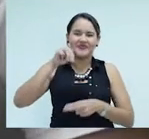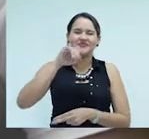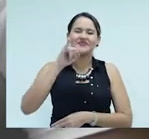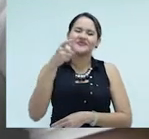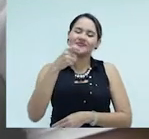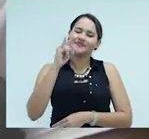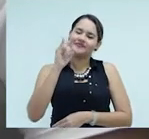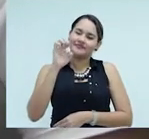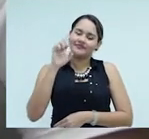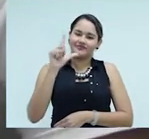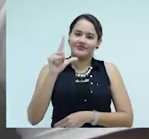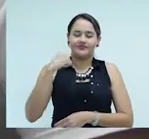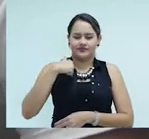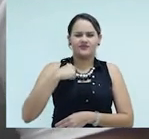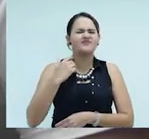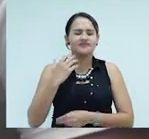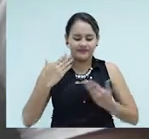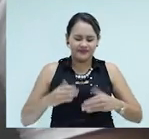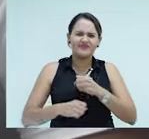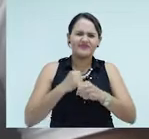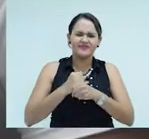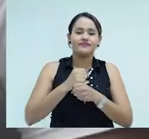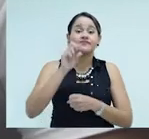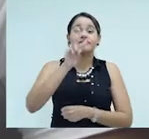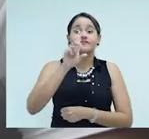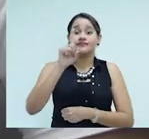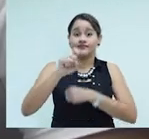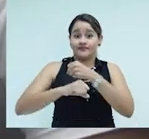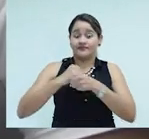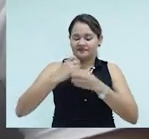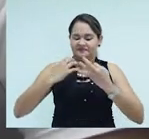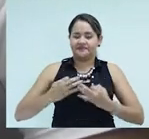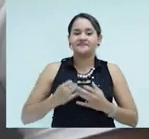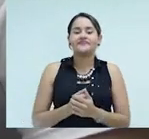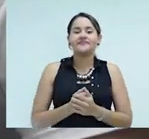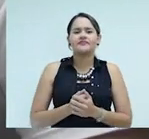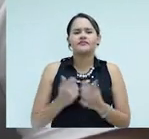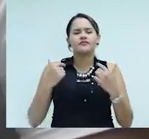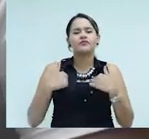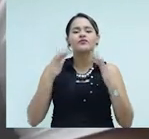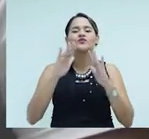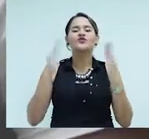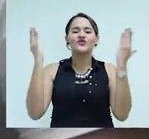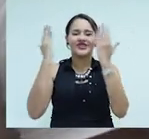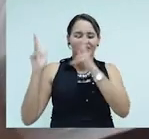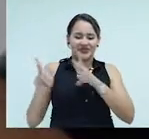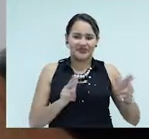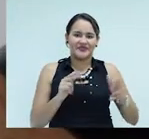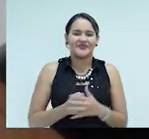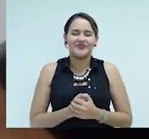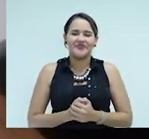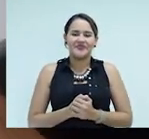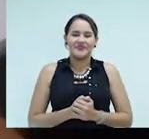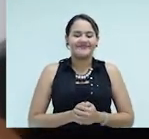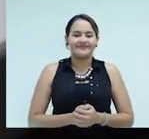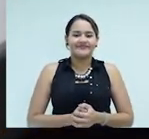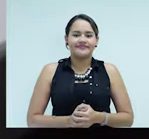nombre es Miguel Ortega, tengo 26 años y pertenezco al programa de cine y audiovisuales.